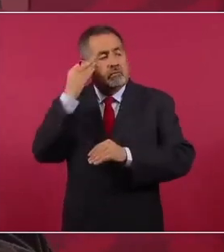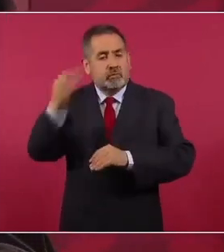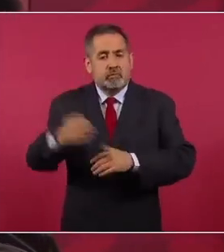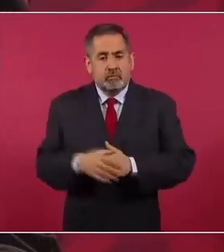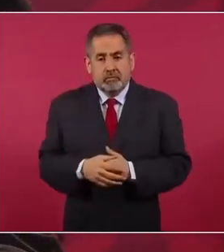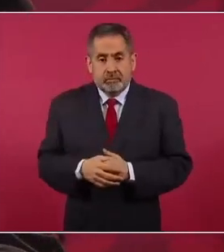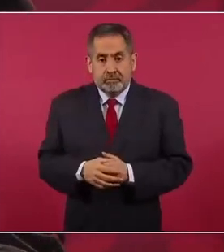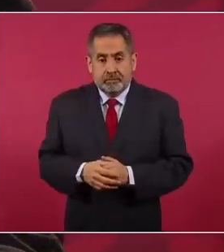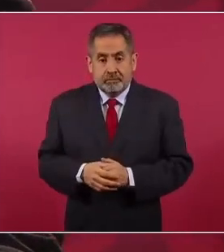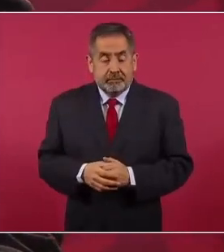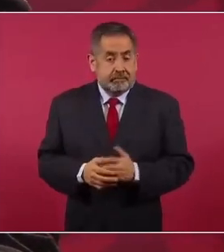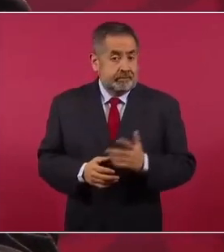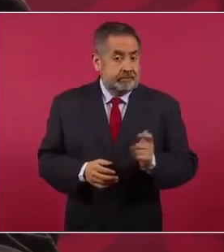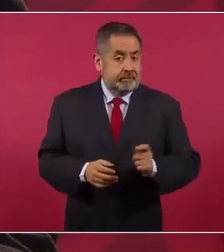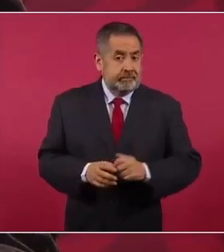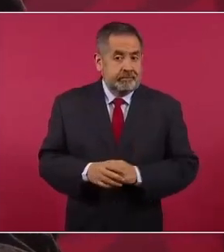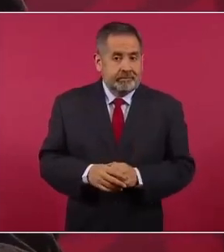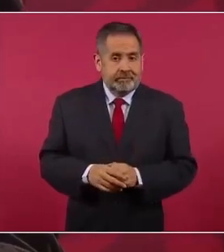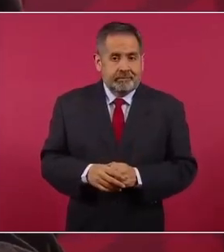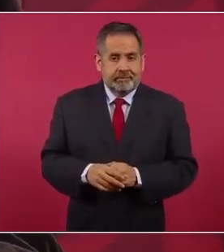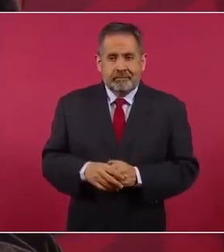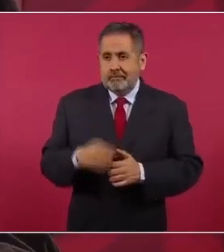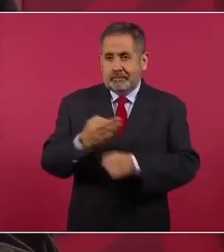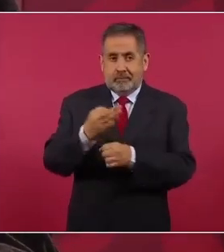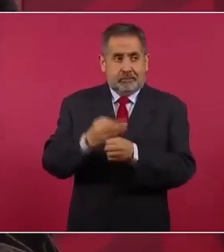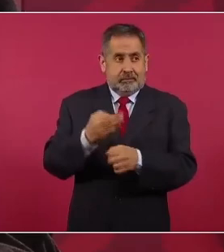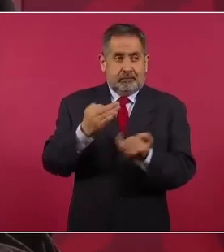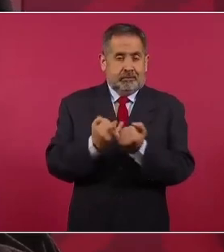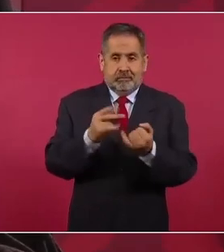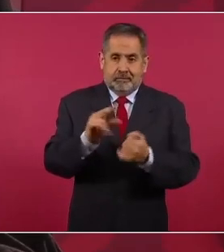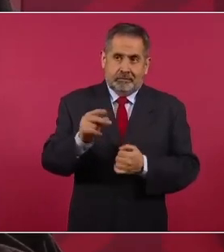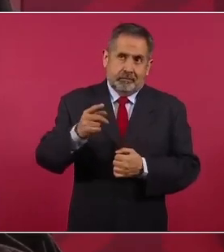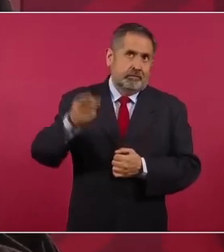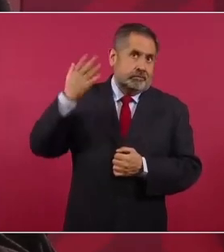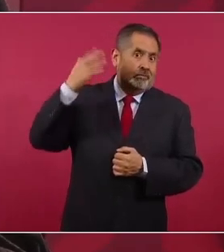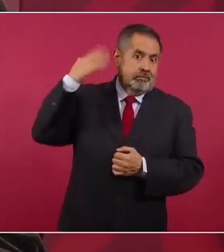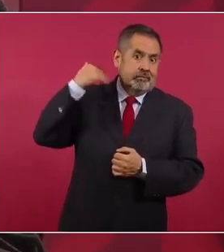No eran los tiempos de ahora,